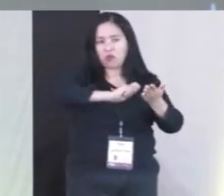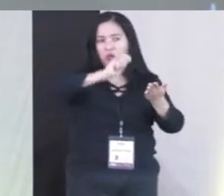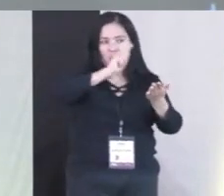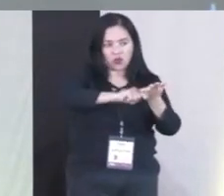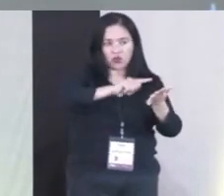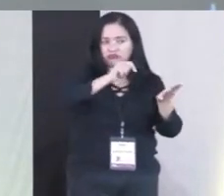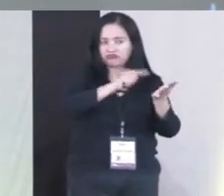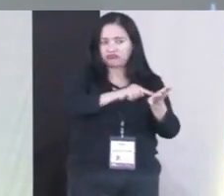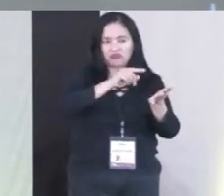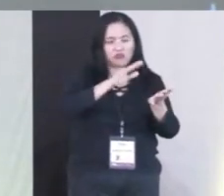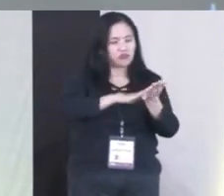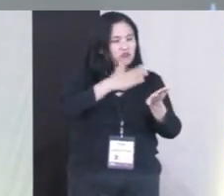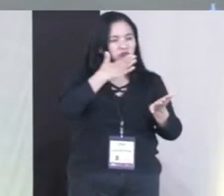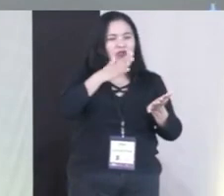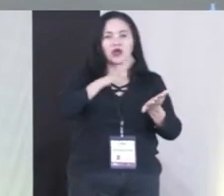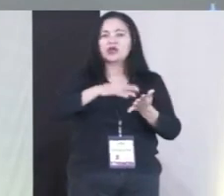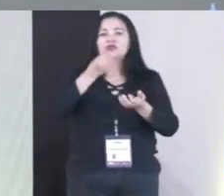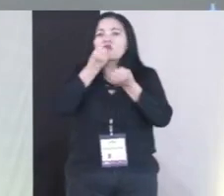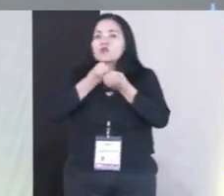poeta y